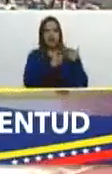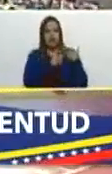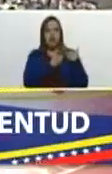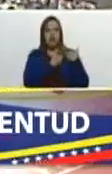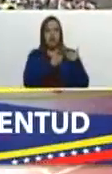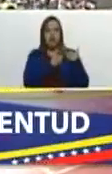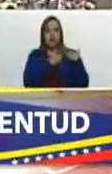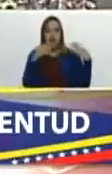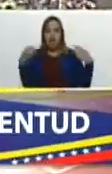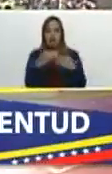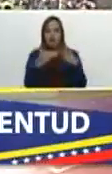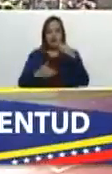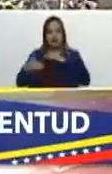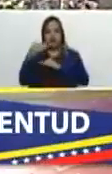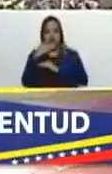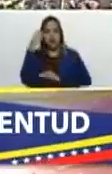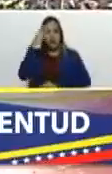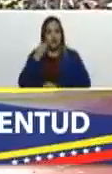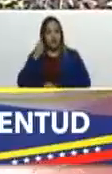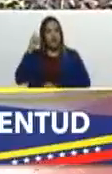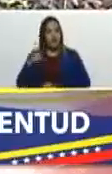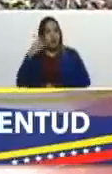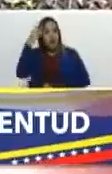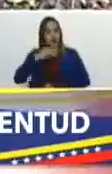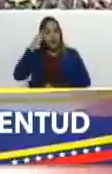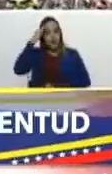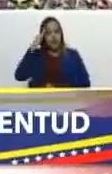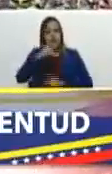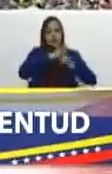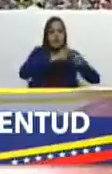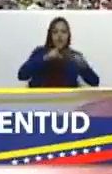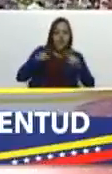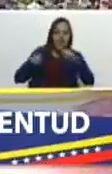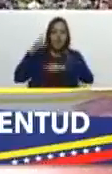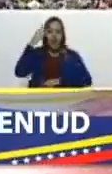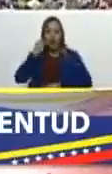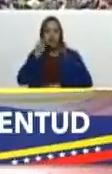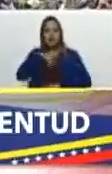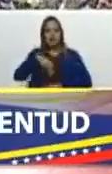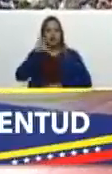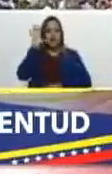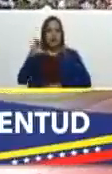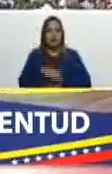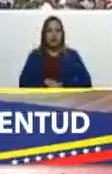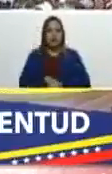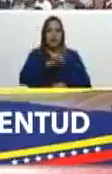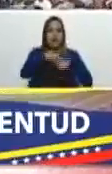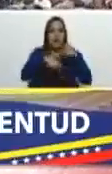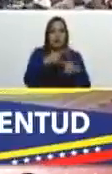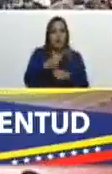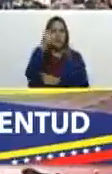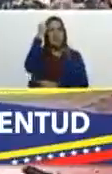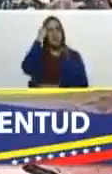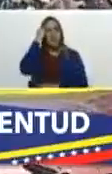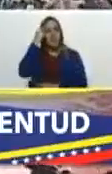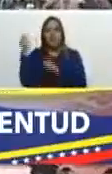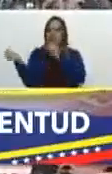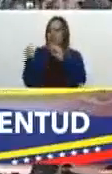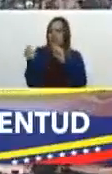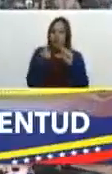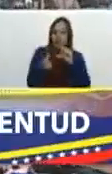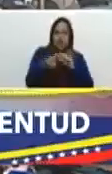de la Juventud, a la Juventud Militar y a la diversidad de las juventudes de nuestro país. Luego de venir de días de discusiones